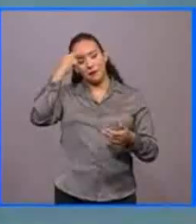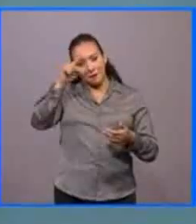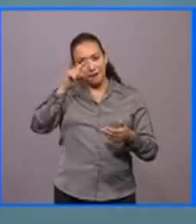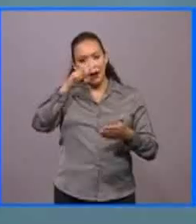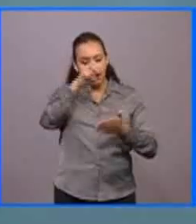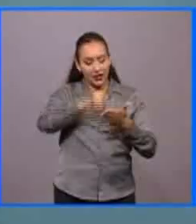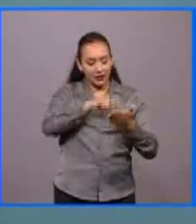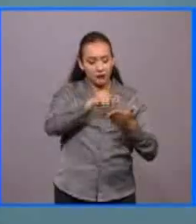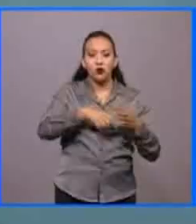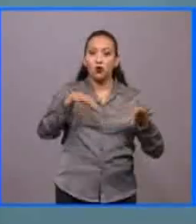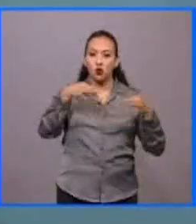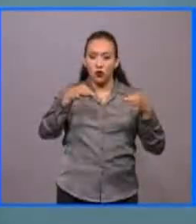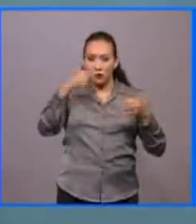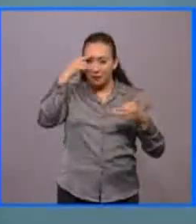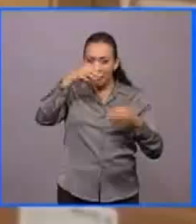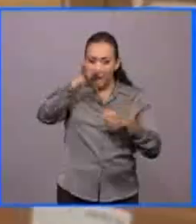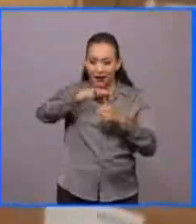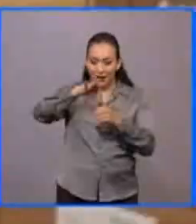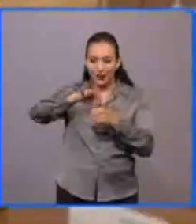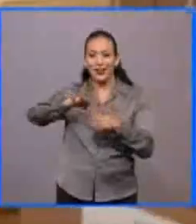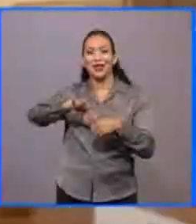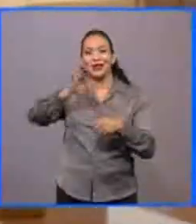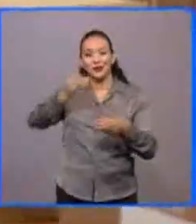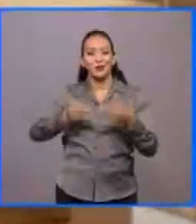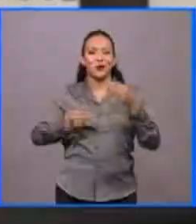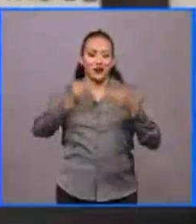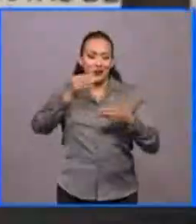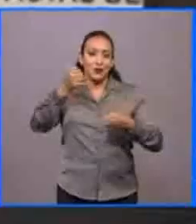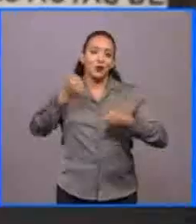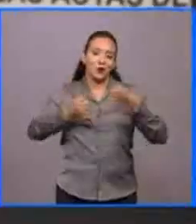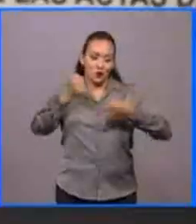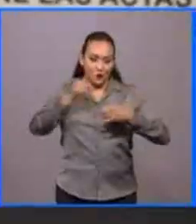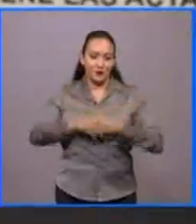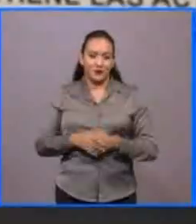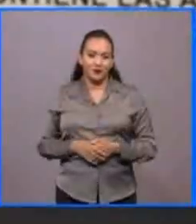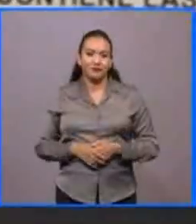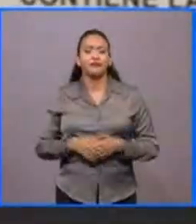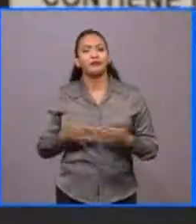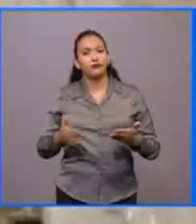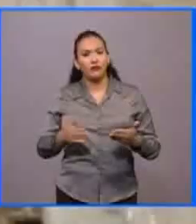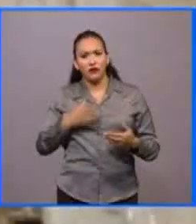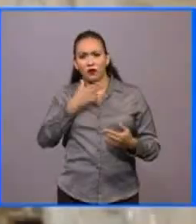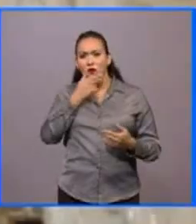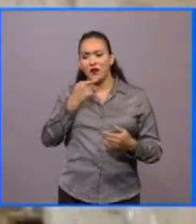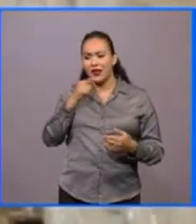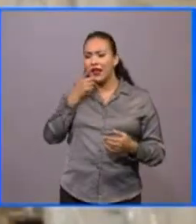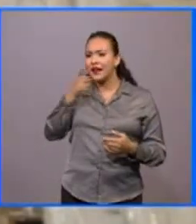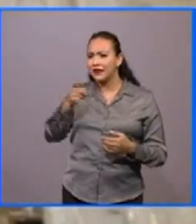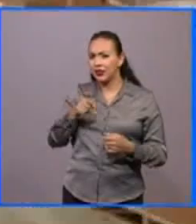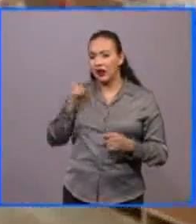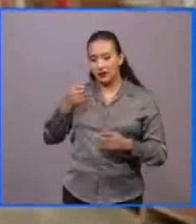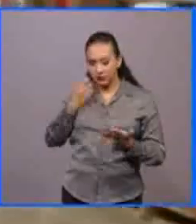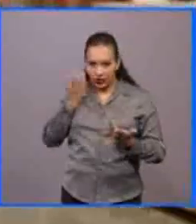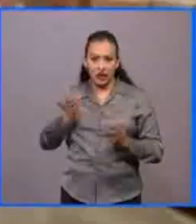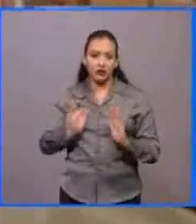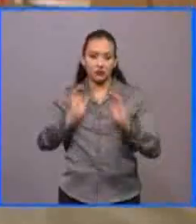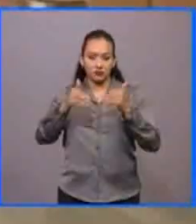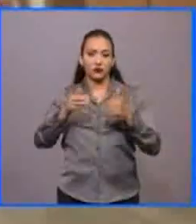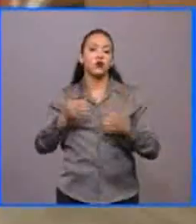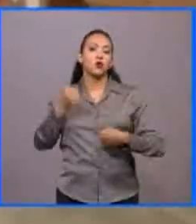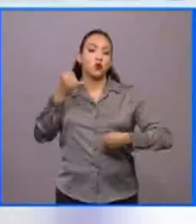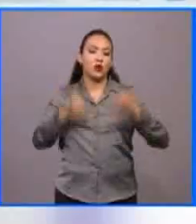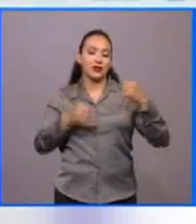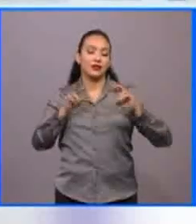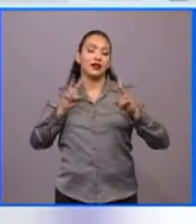de magistradas y magistrados de circuito y juezas y jueces de distritos. El actor, en su calidad de candidato a juez de distrito en